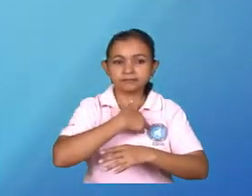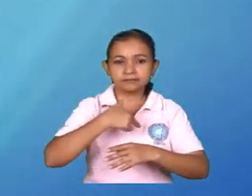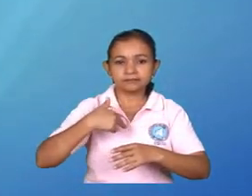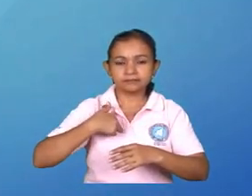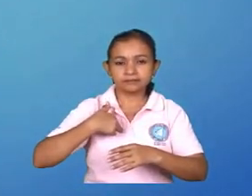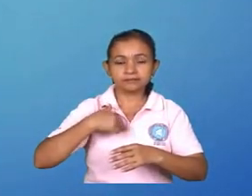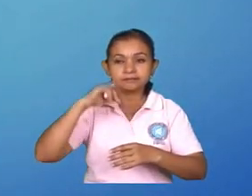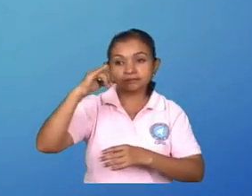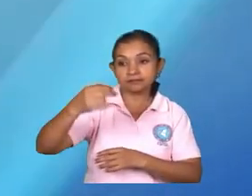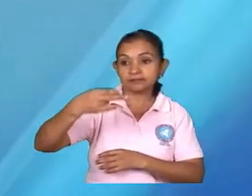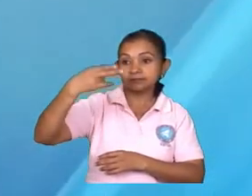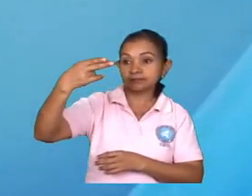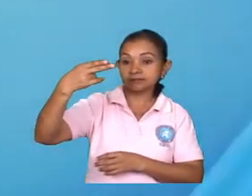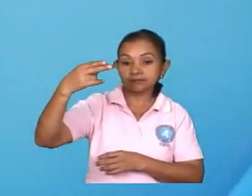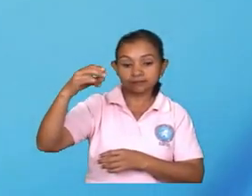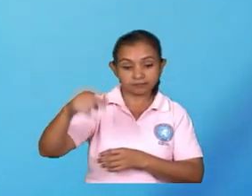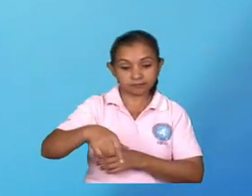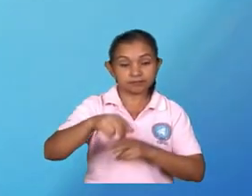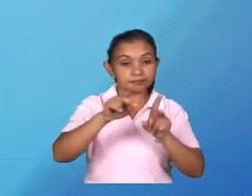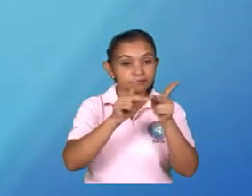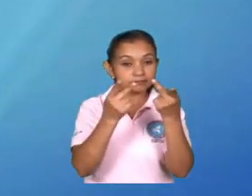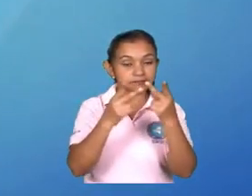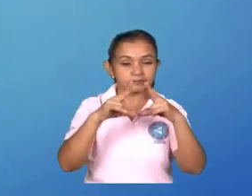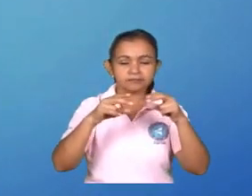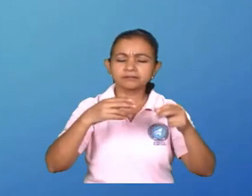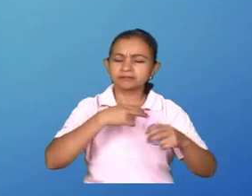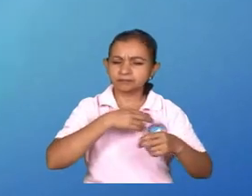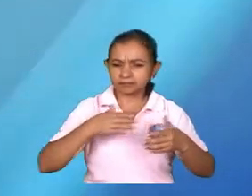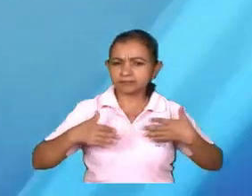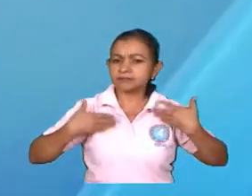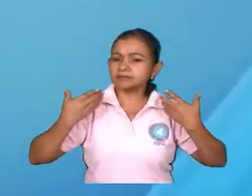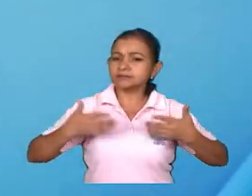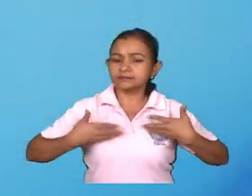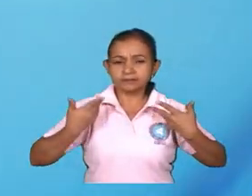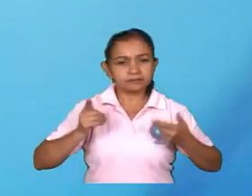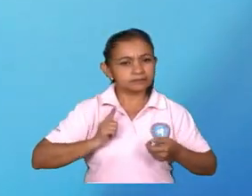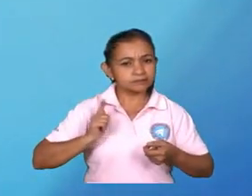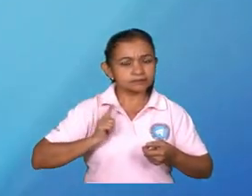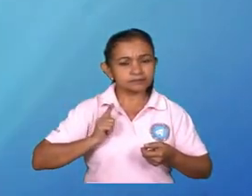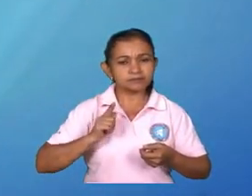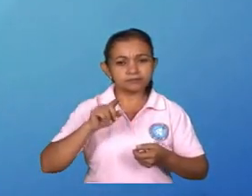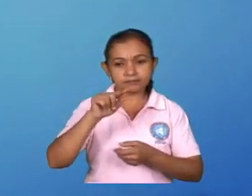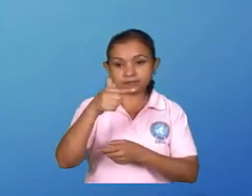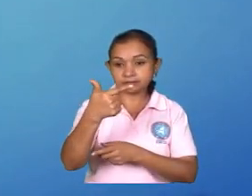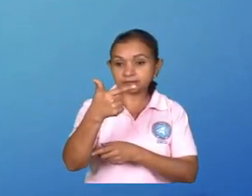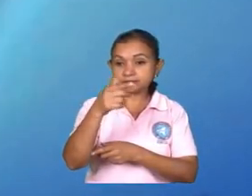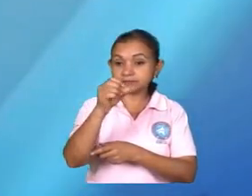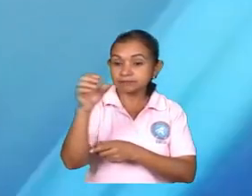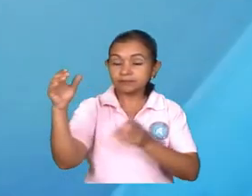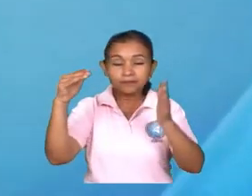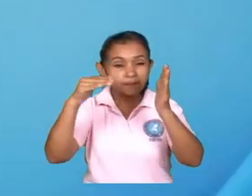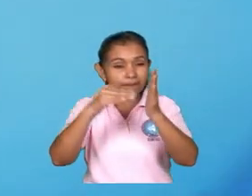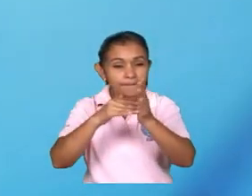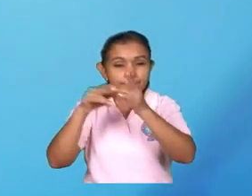hace Jehová con nosotros y de que estamos alegres, ¿qué? Casi 700 mil